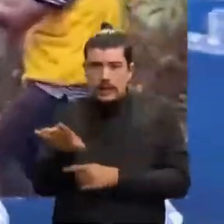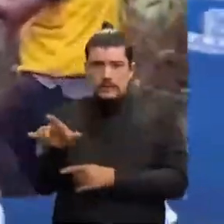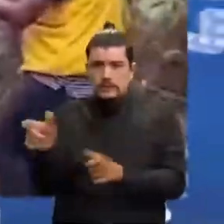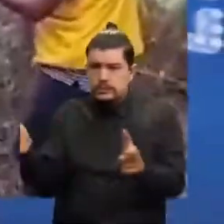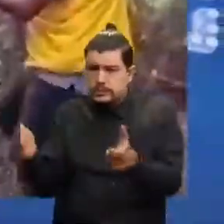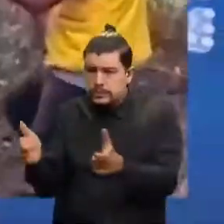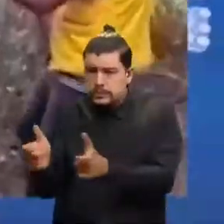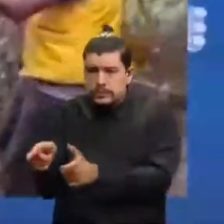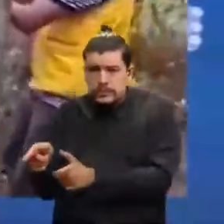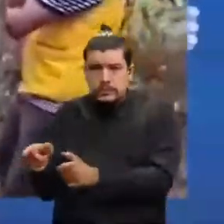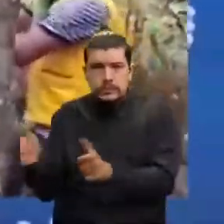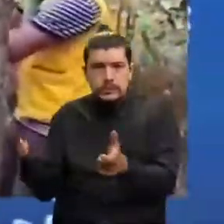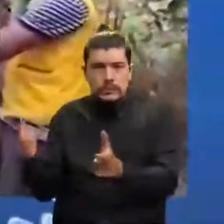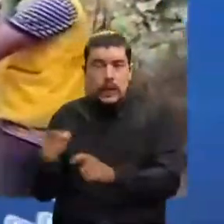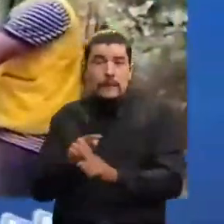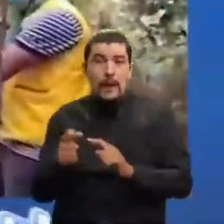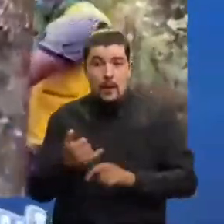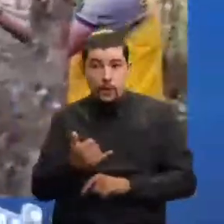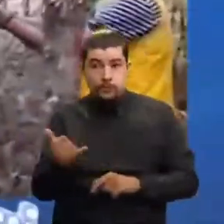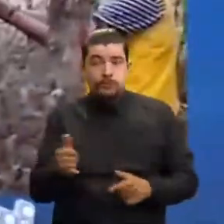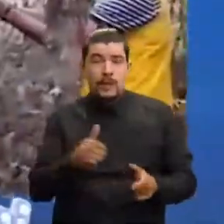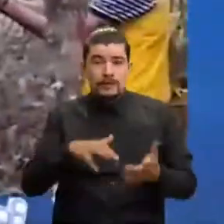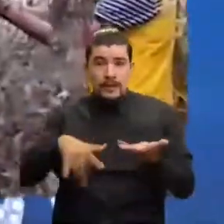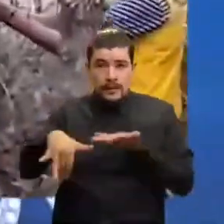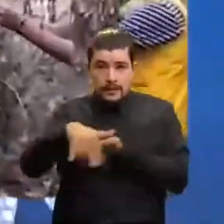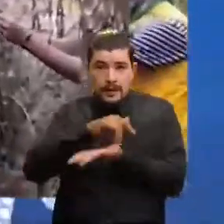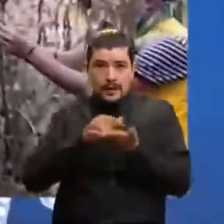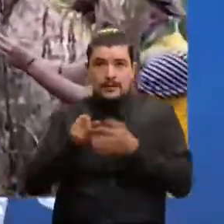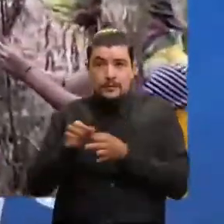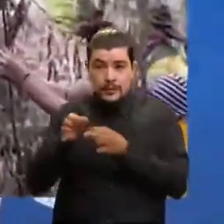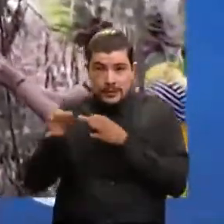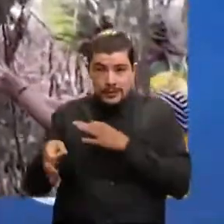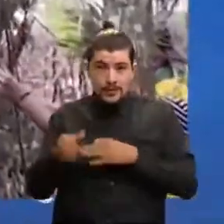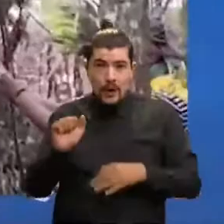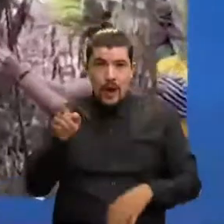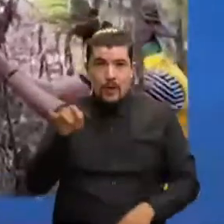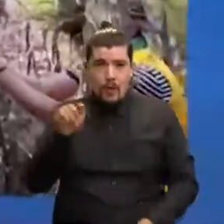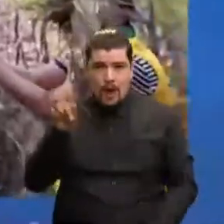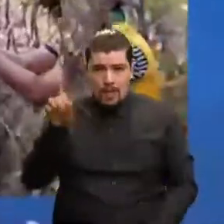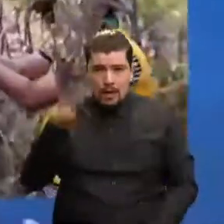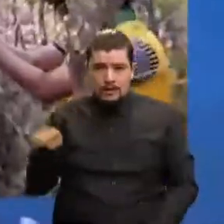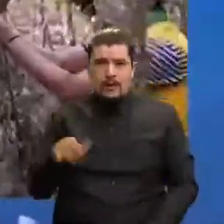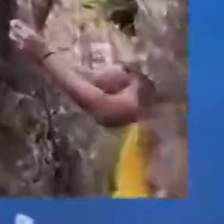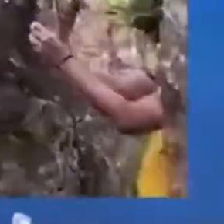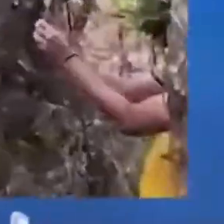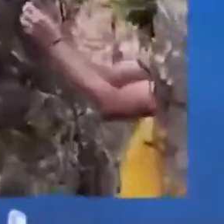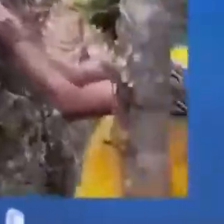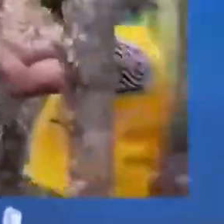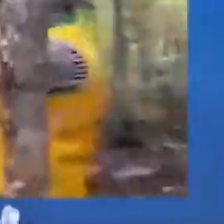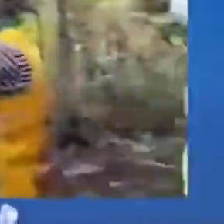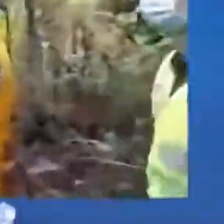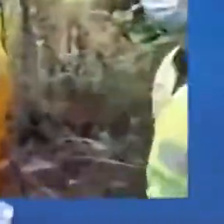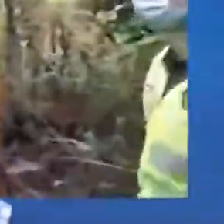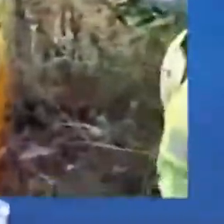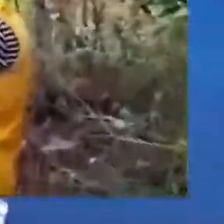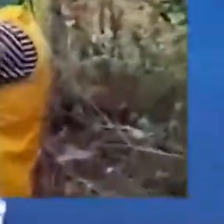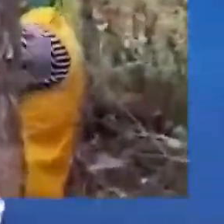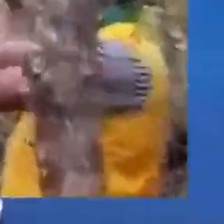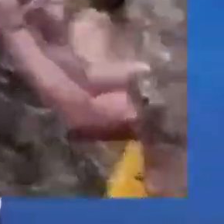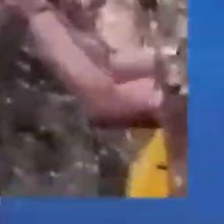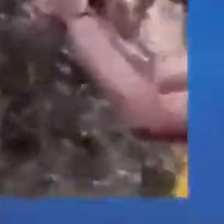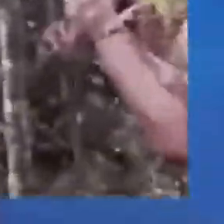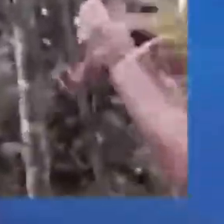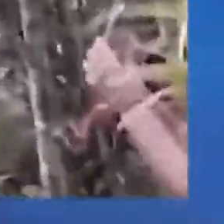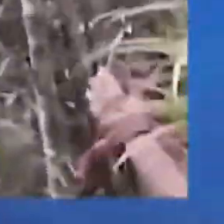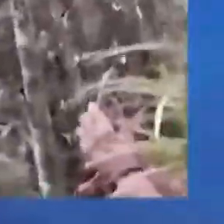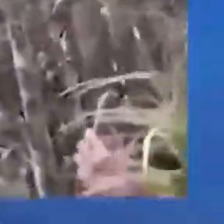del bonito mirador de santander como se le conoce al municipio de aguadas gracias a la misma protección que sus habitantes le brindan